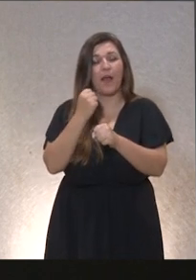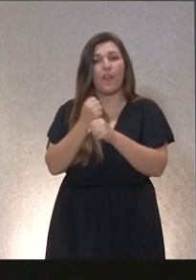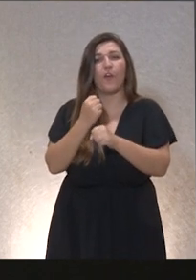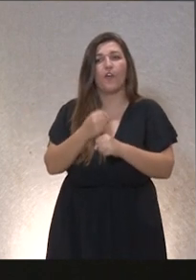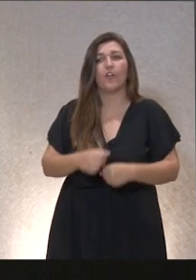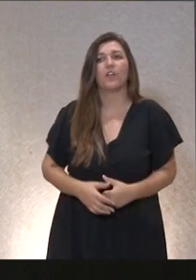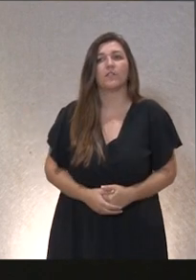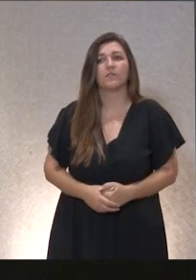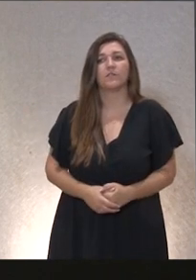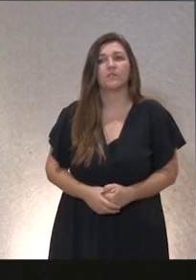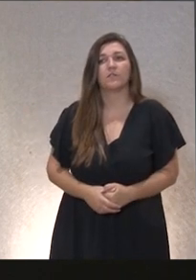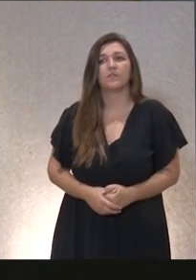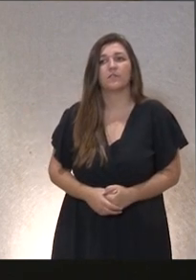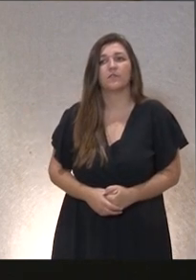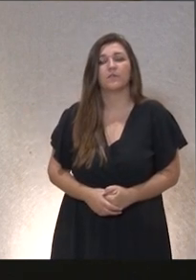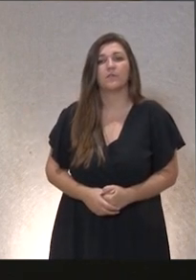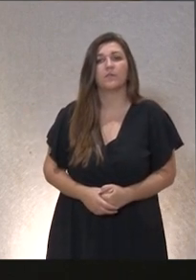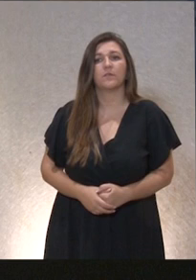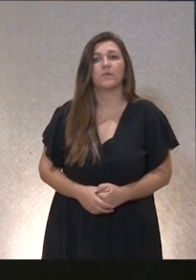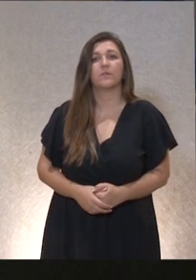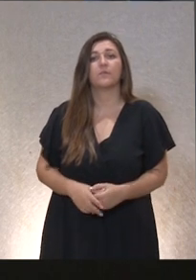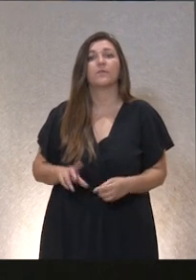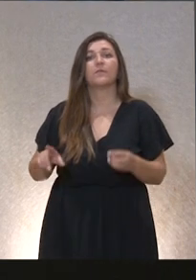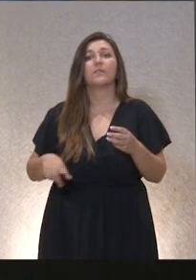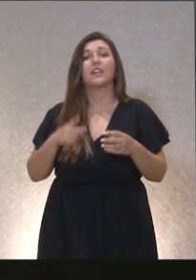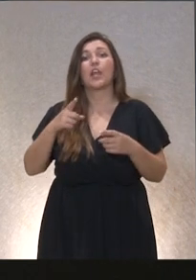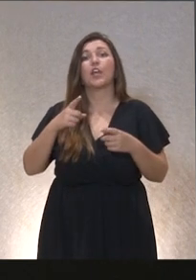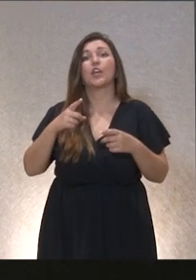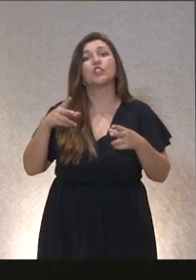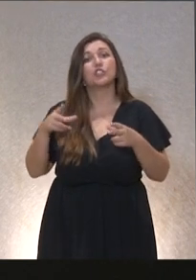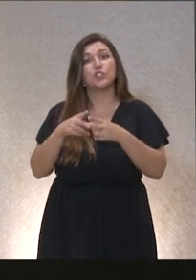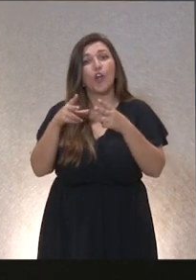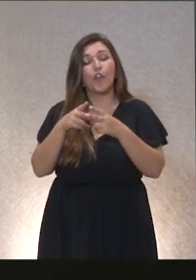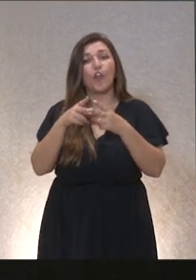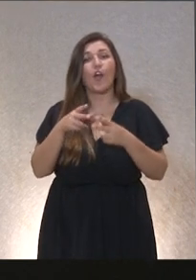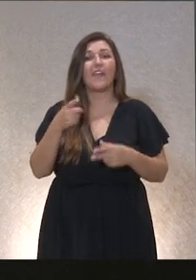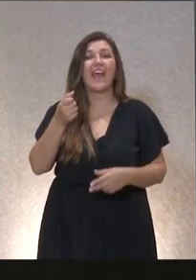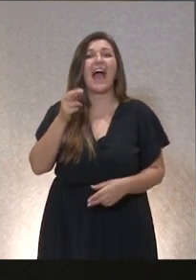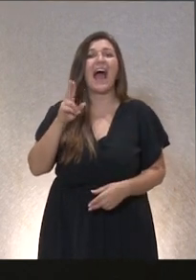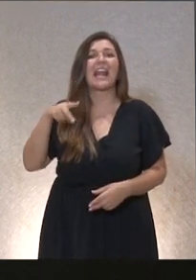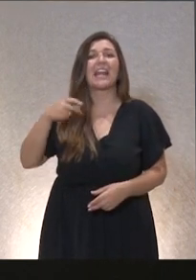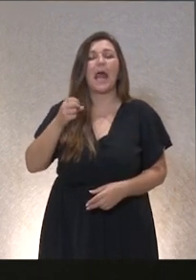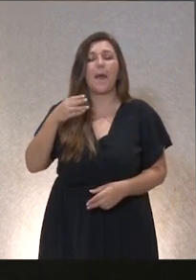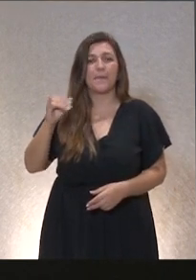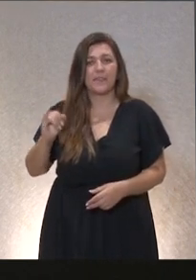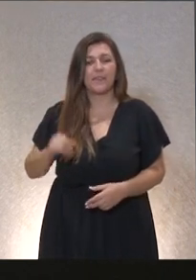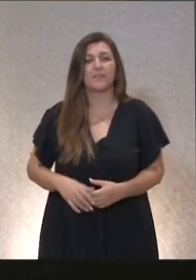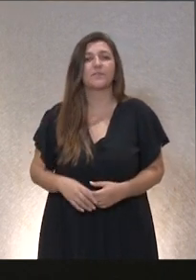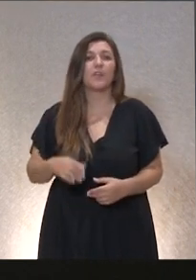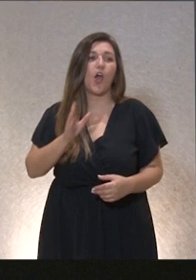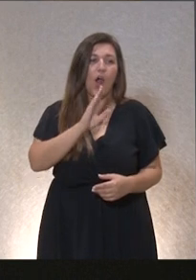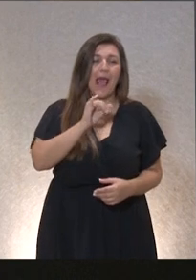trabajador eh Y socio de annavi Hola Iván